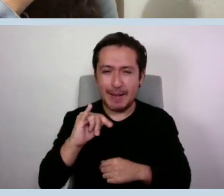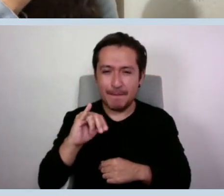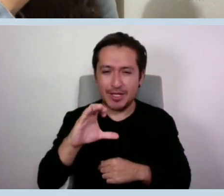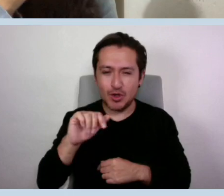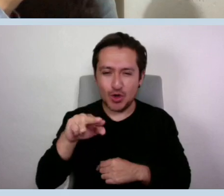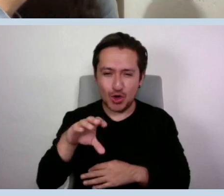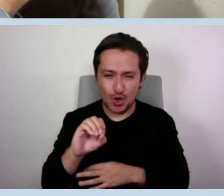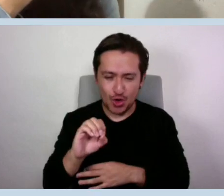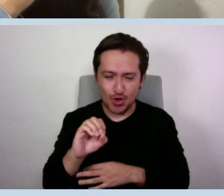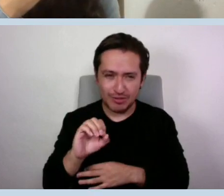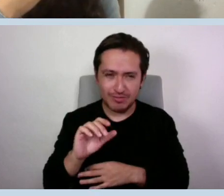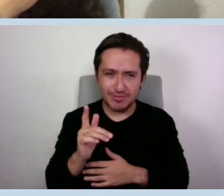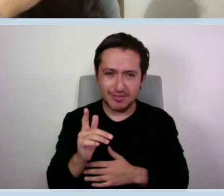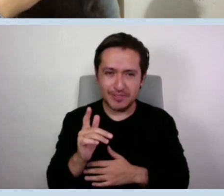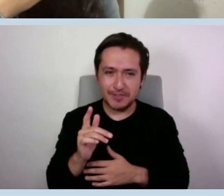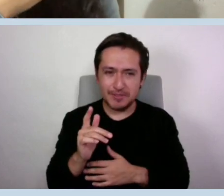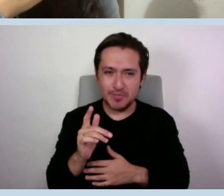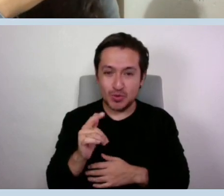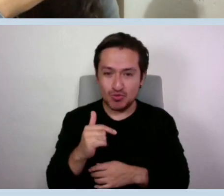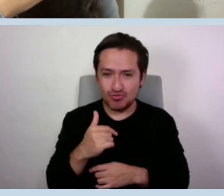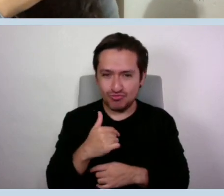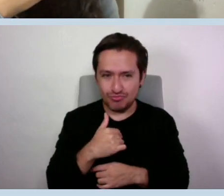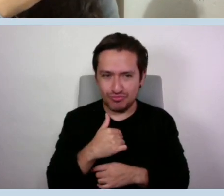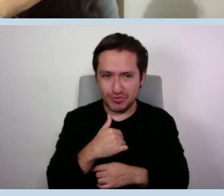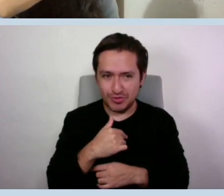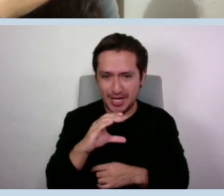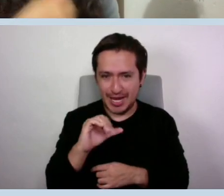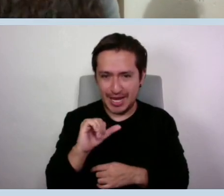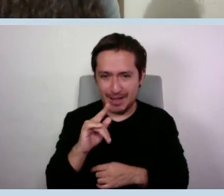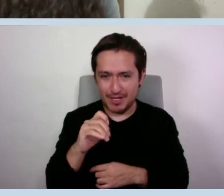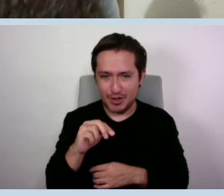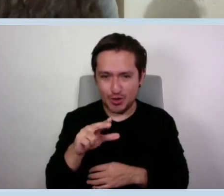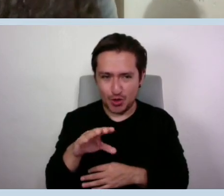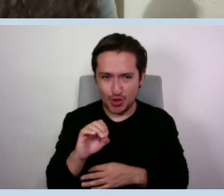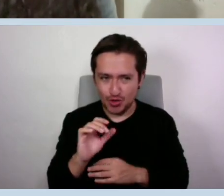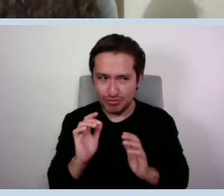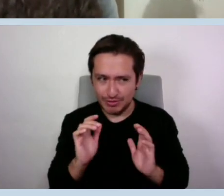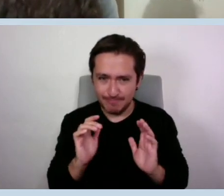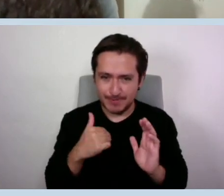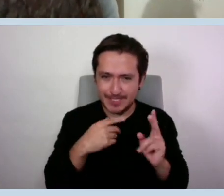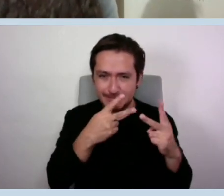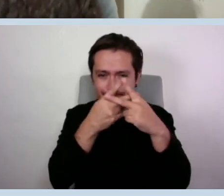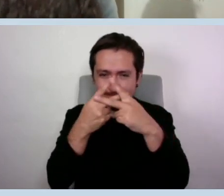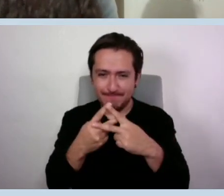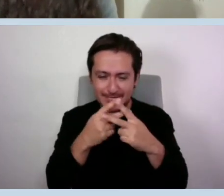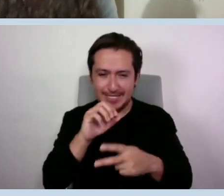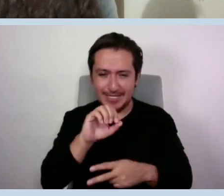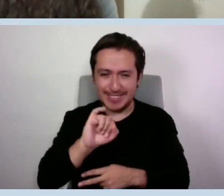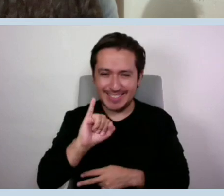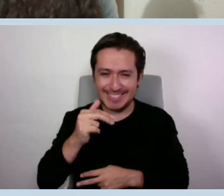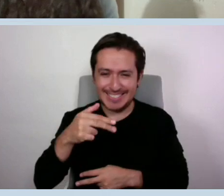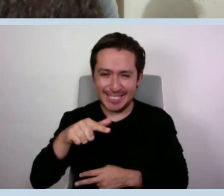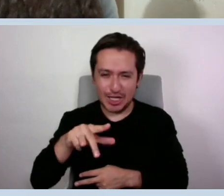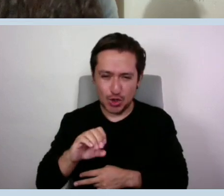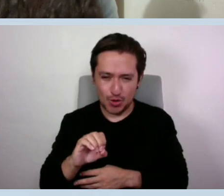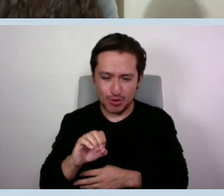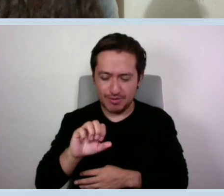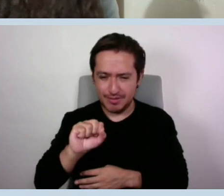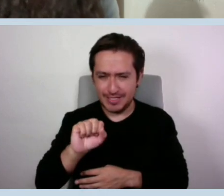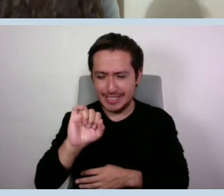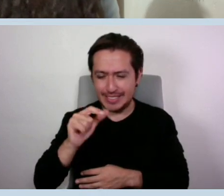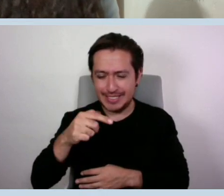No porque soy capricornia entonces este Pues fue como una gran